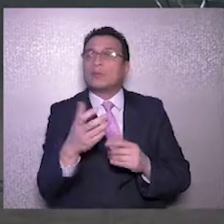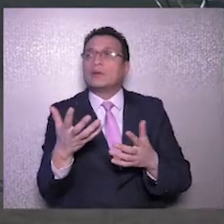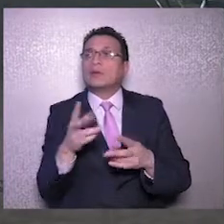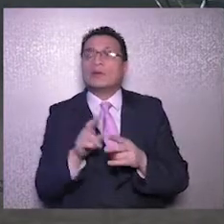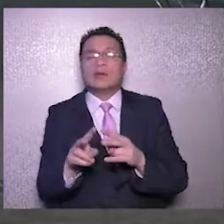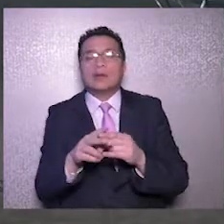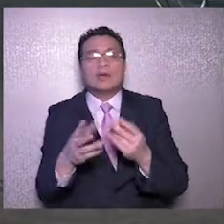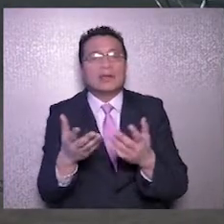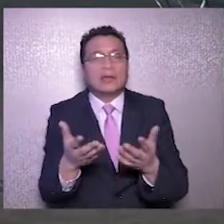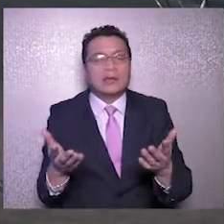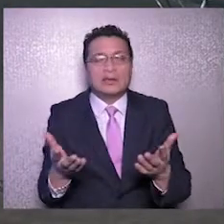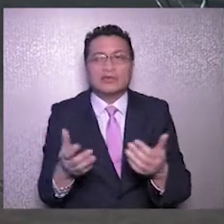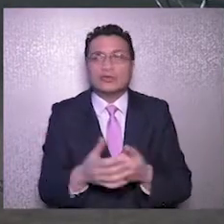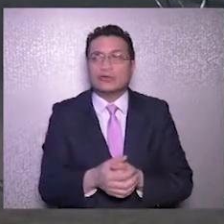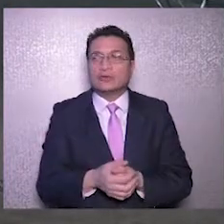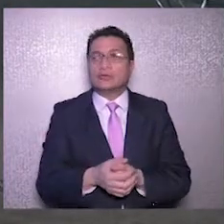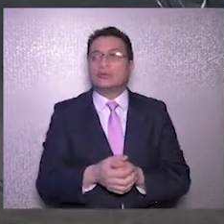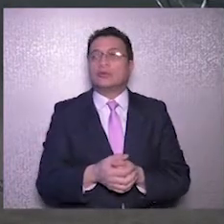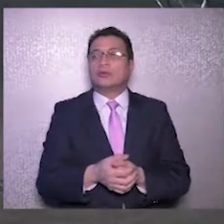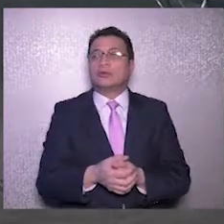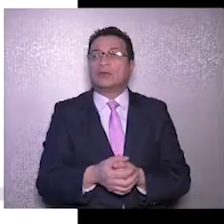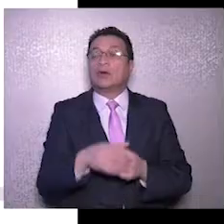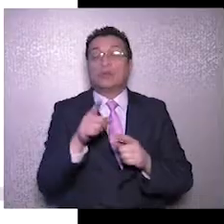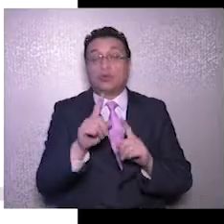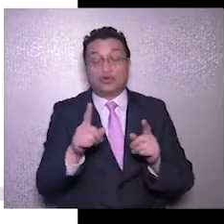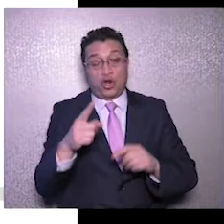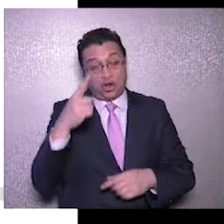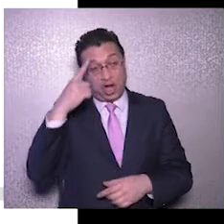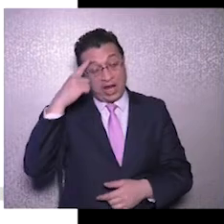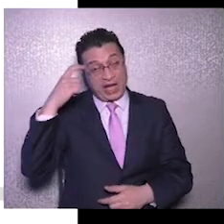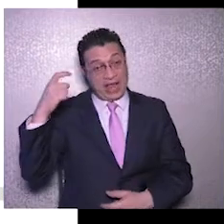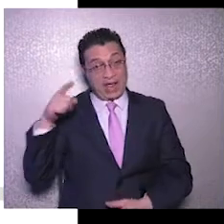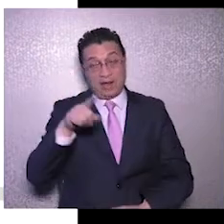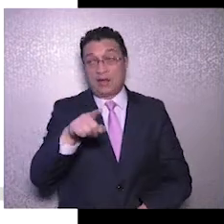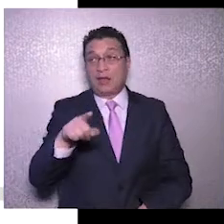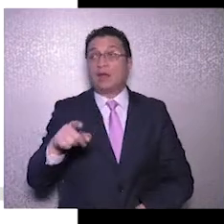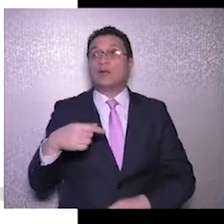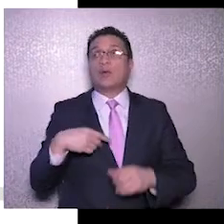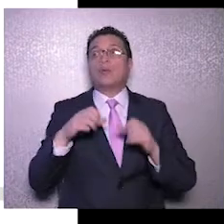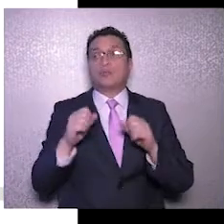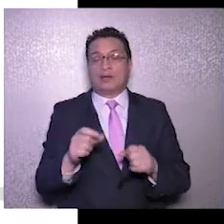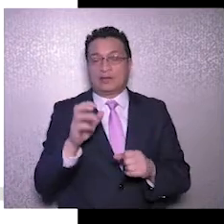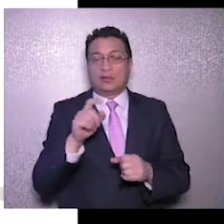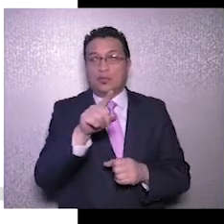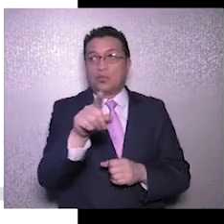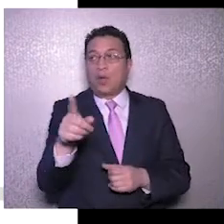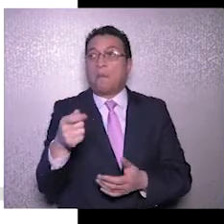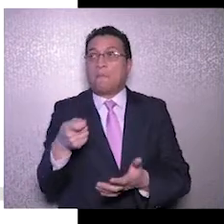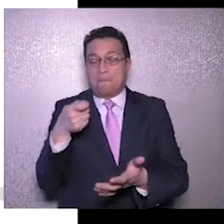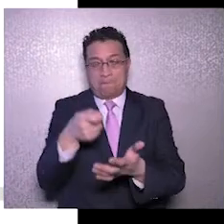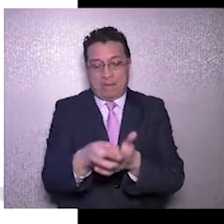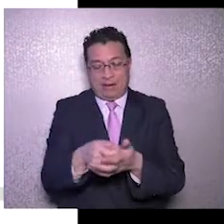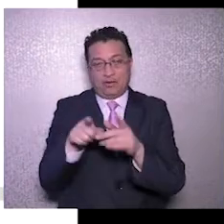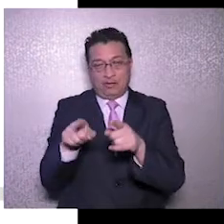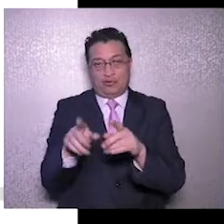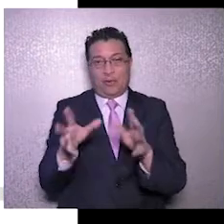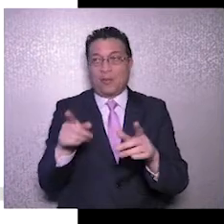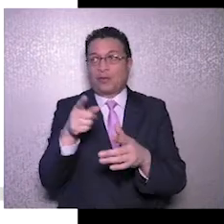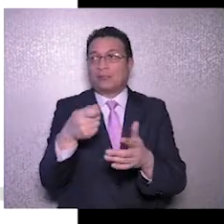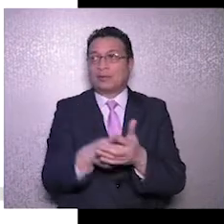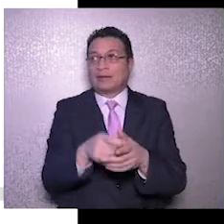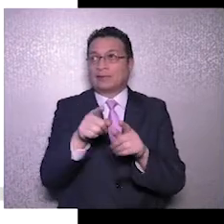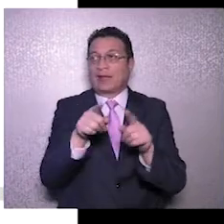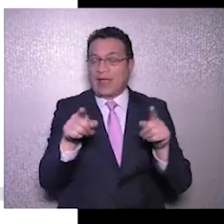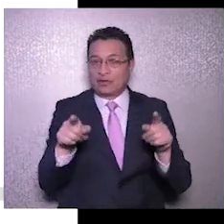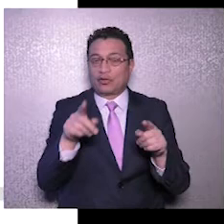que hay ahí? Aunque ustedes no lo crean, probablemente todos ustedes han pagado por eso. Probablemente todos